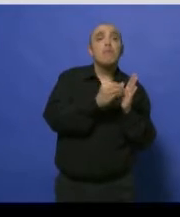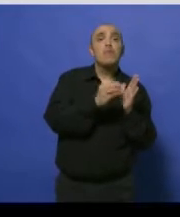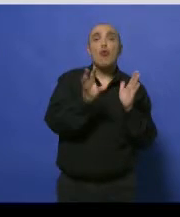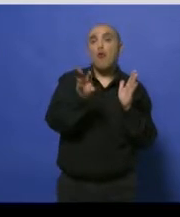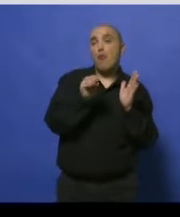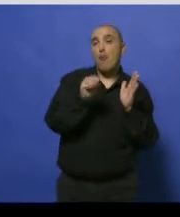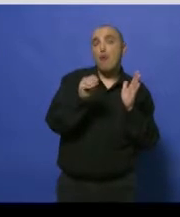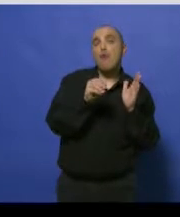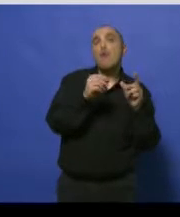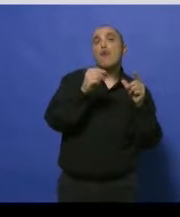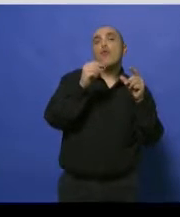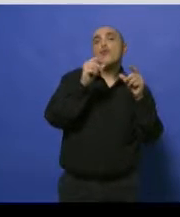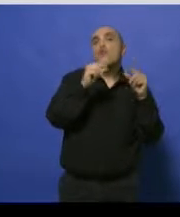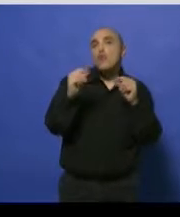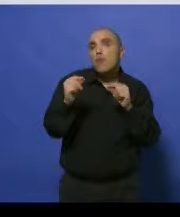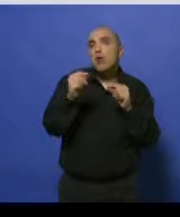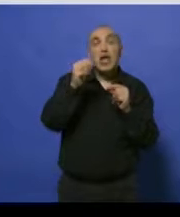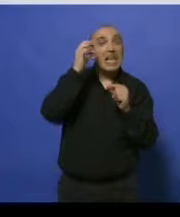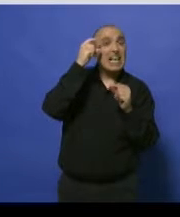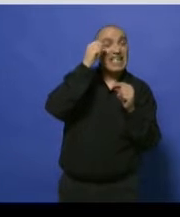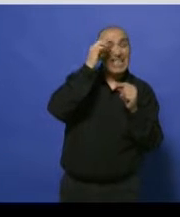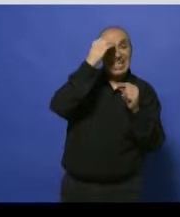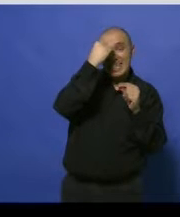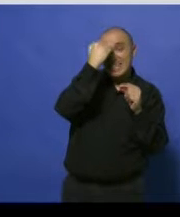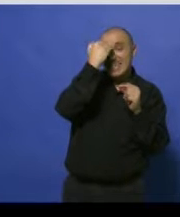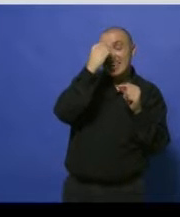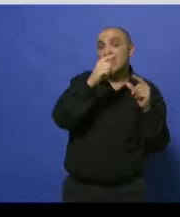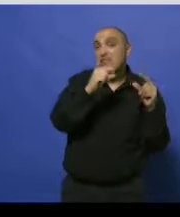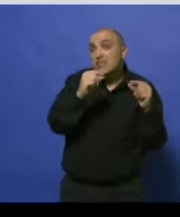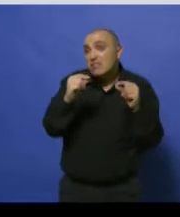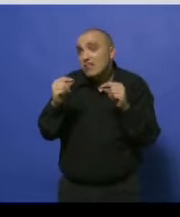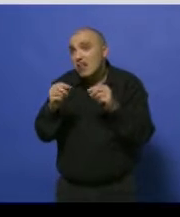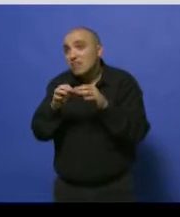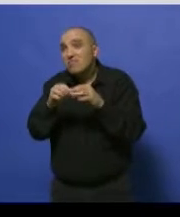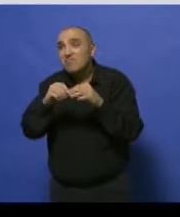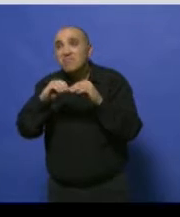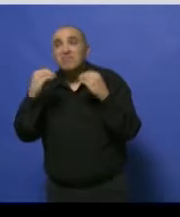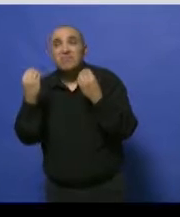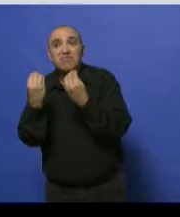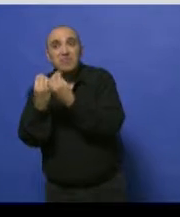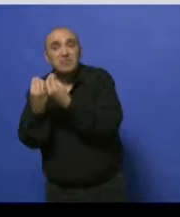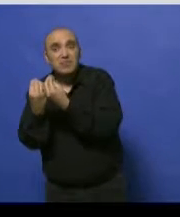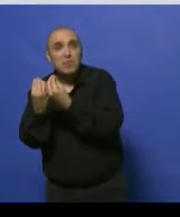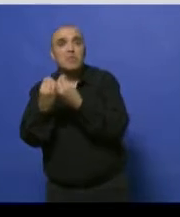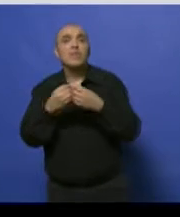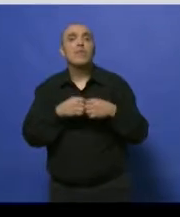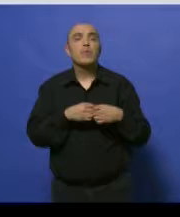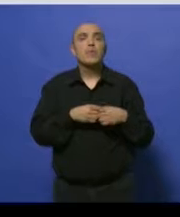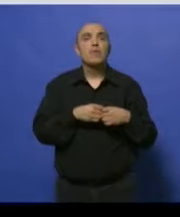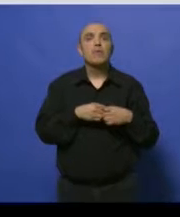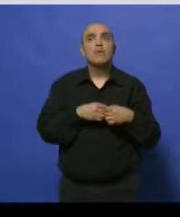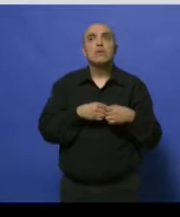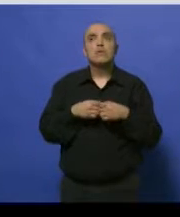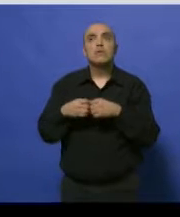Justamente es el número de documento de los celulares, permite establecerlo y registrarlo. En este caso, el email, vemos allí